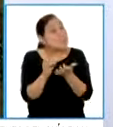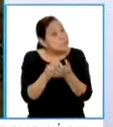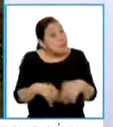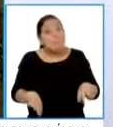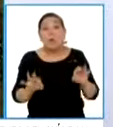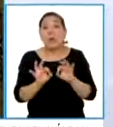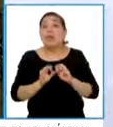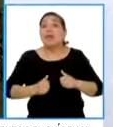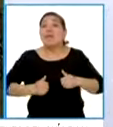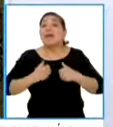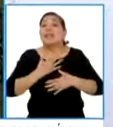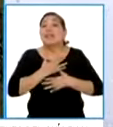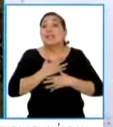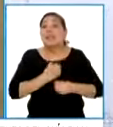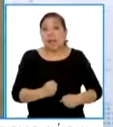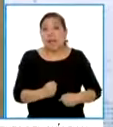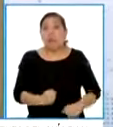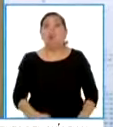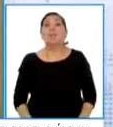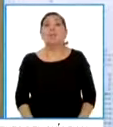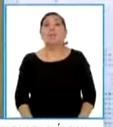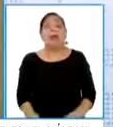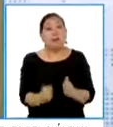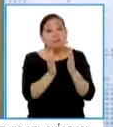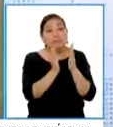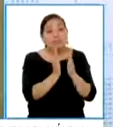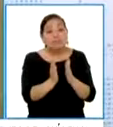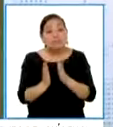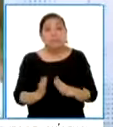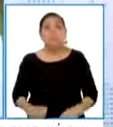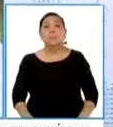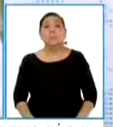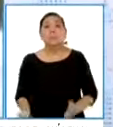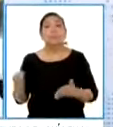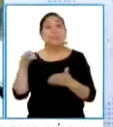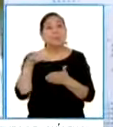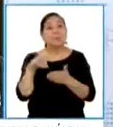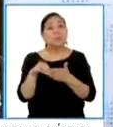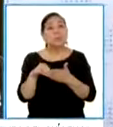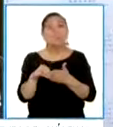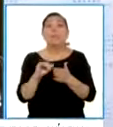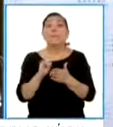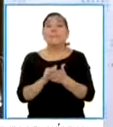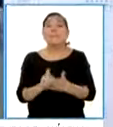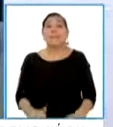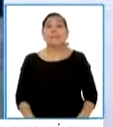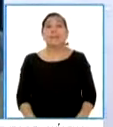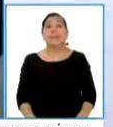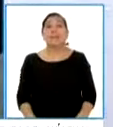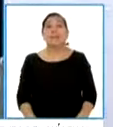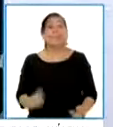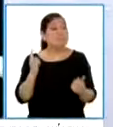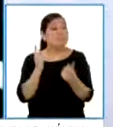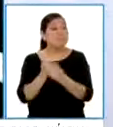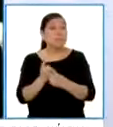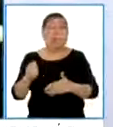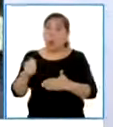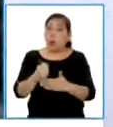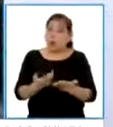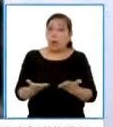y por eso es que el país tiene que reorganizarse y ponerse metas muy concretas, a nivel de ollas